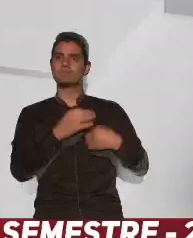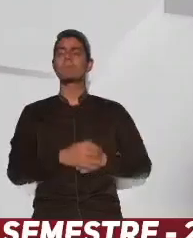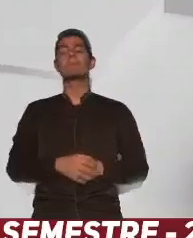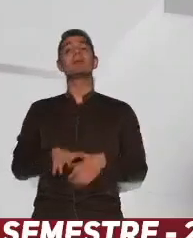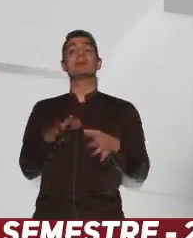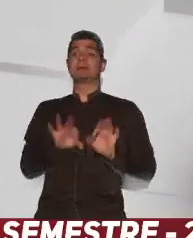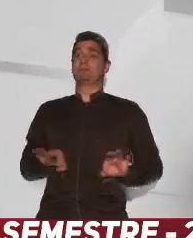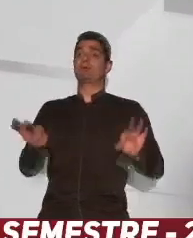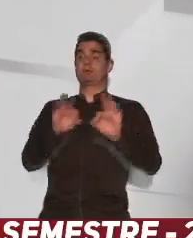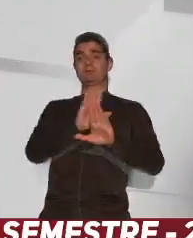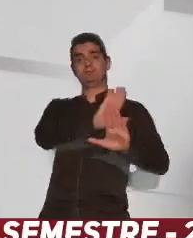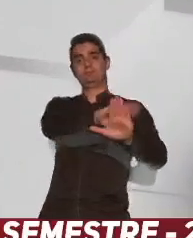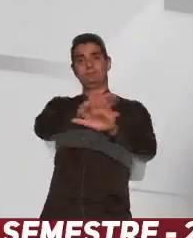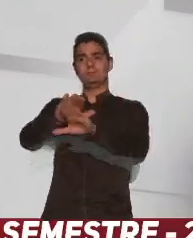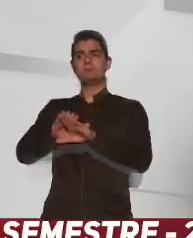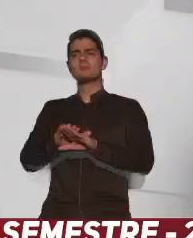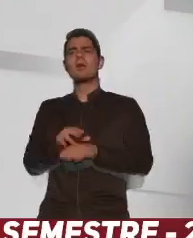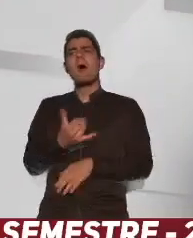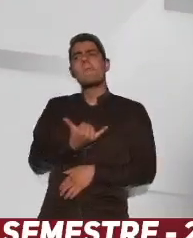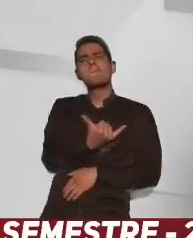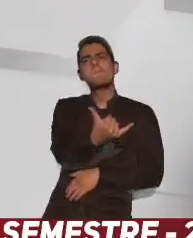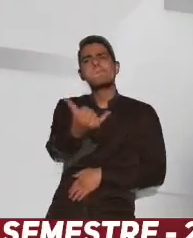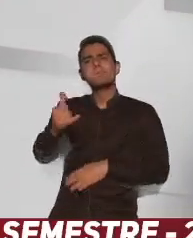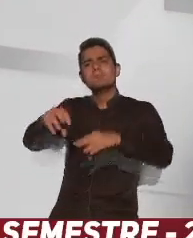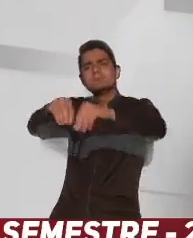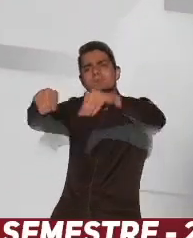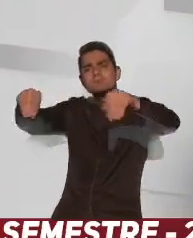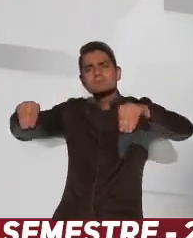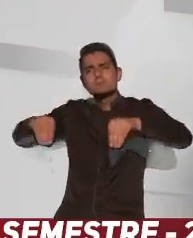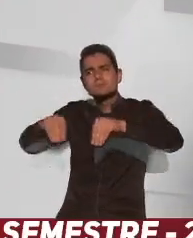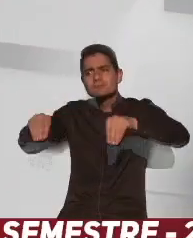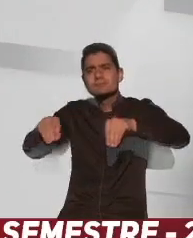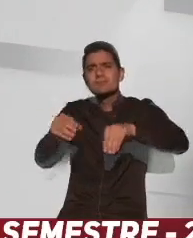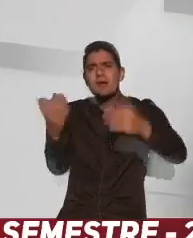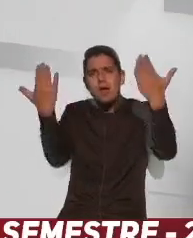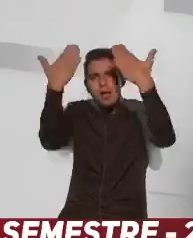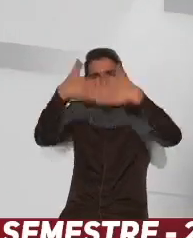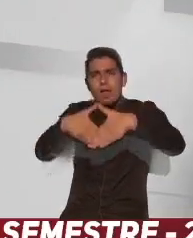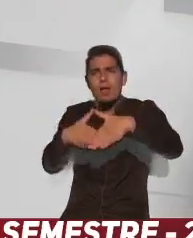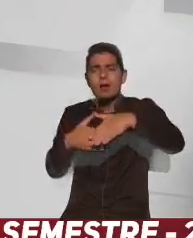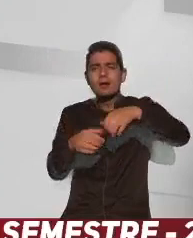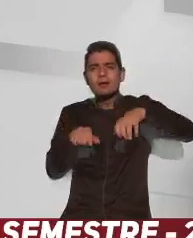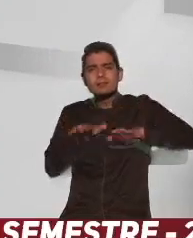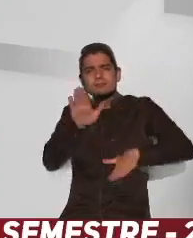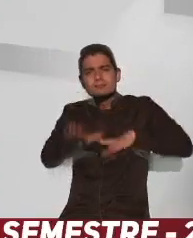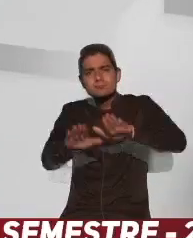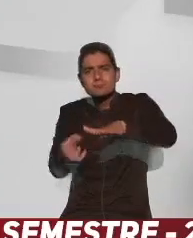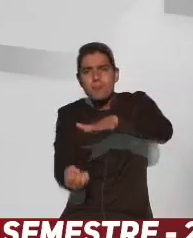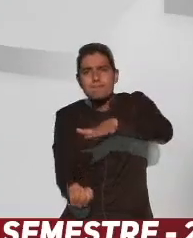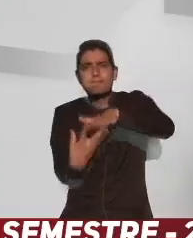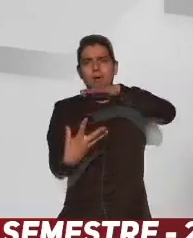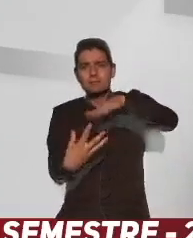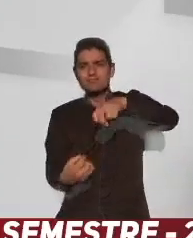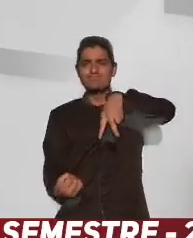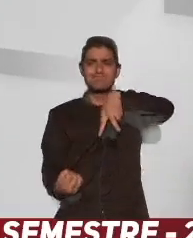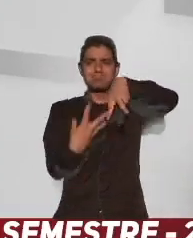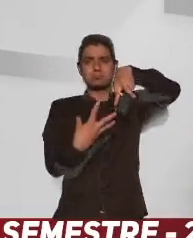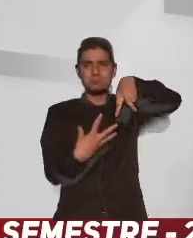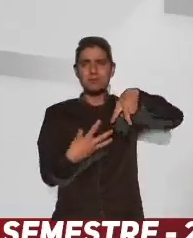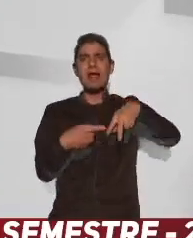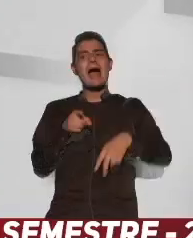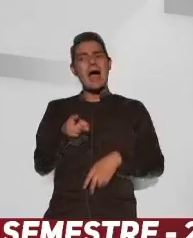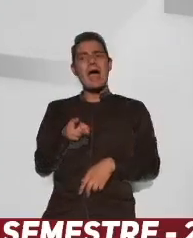del desminado humanitario, pues precisamente se acerca la conmemoración del Día Internacional de la Sensibilización contra las Minas. Eso es el